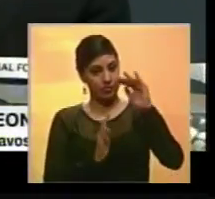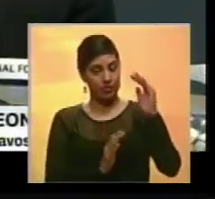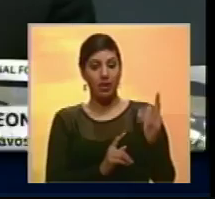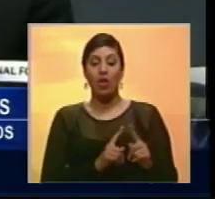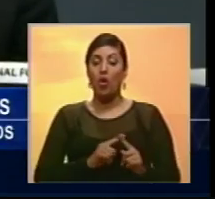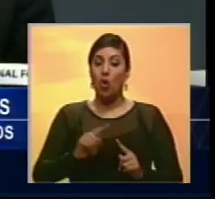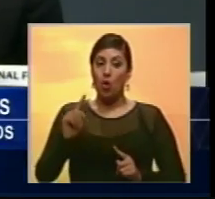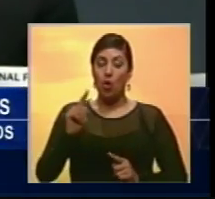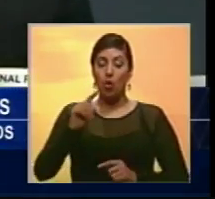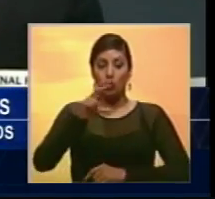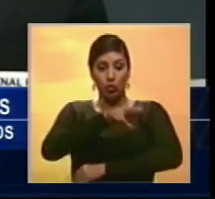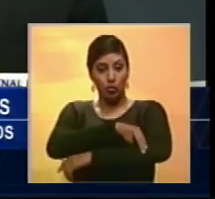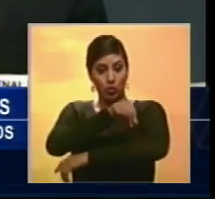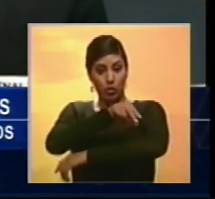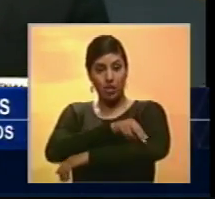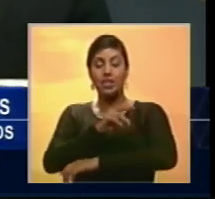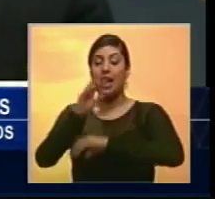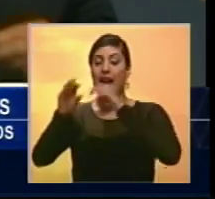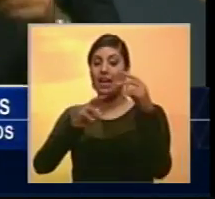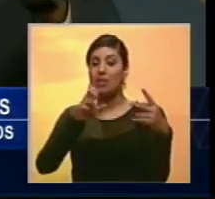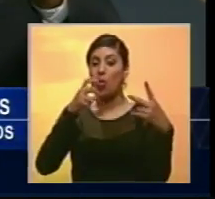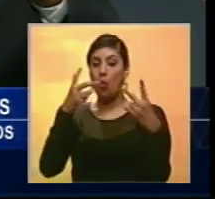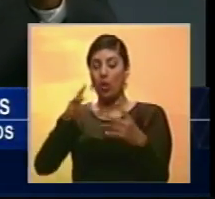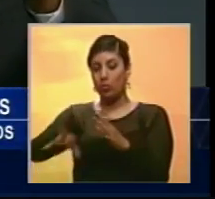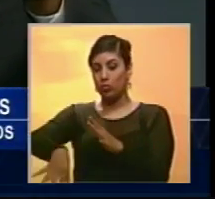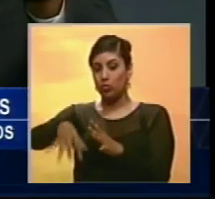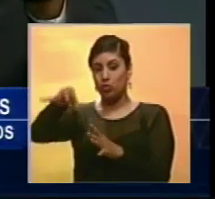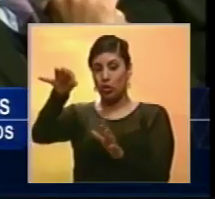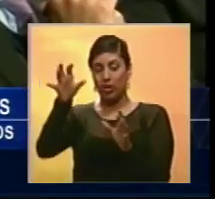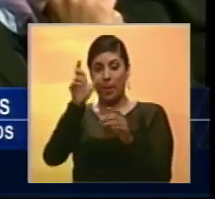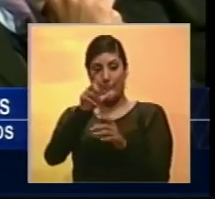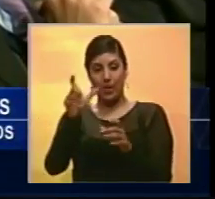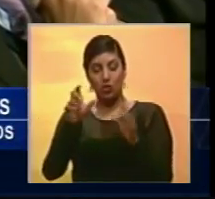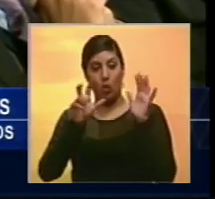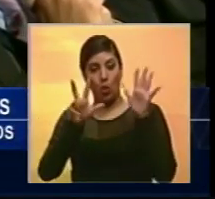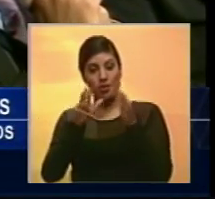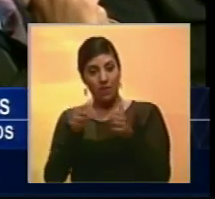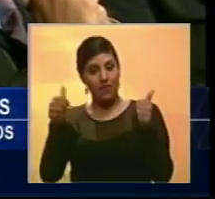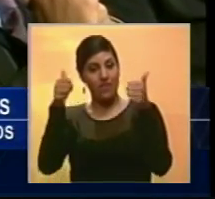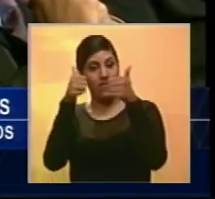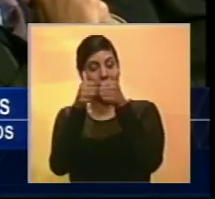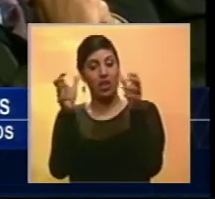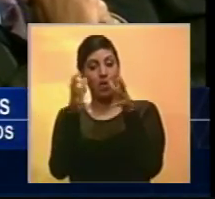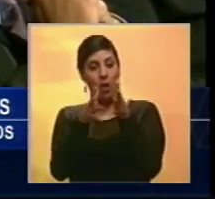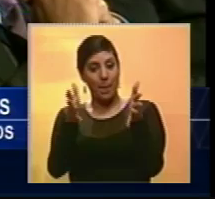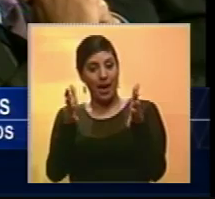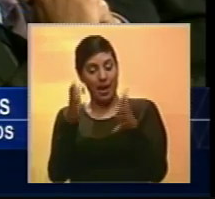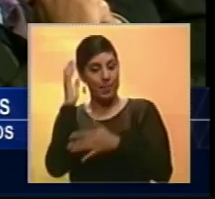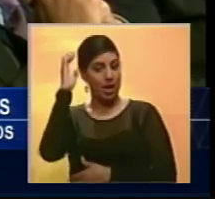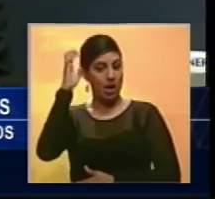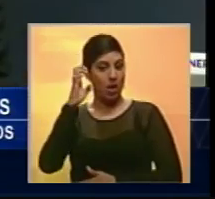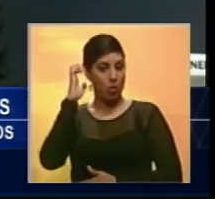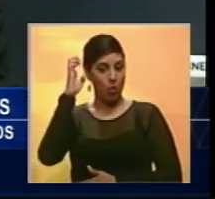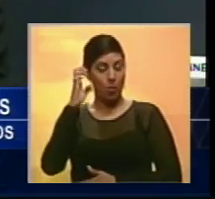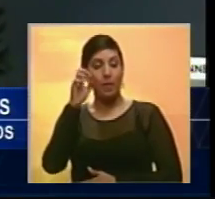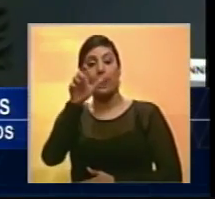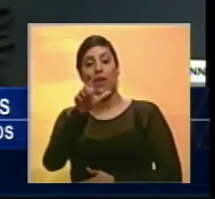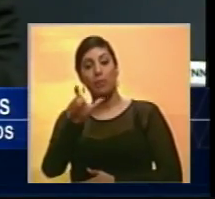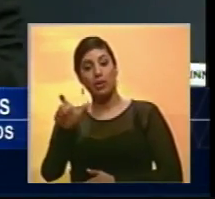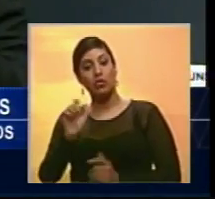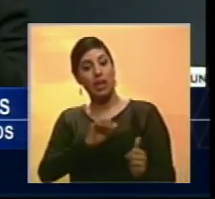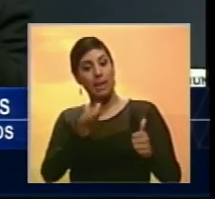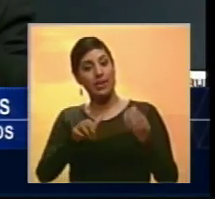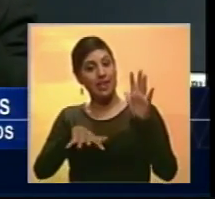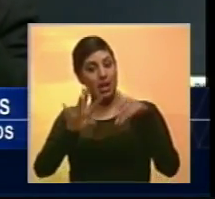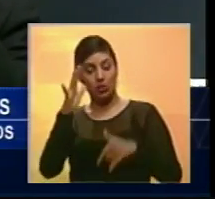Y pasamos a Suiza, donde se llevó a cabo el sorteo de los cruces de octavos de final de la Liga de Campeones de Europa. La fase iniciará el